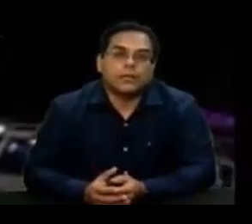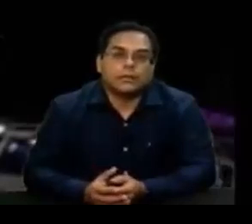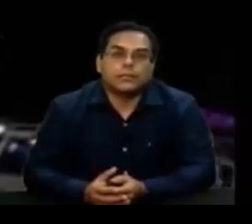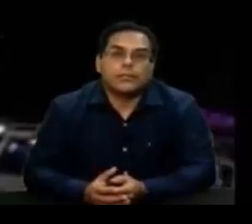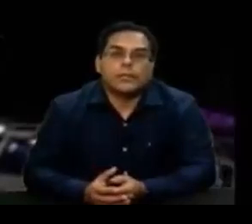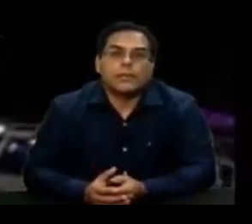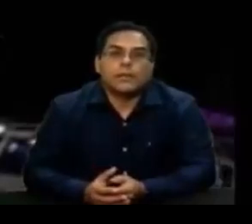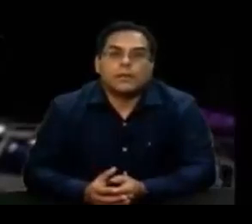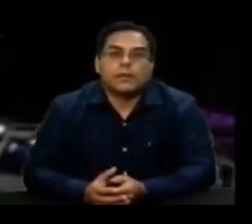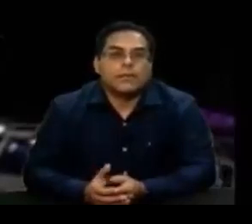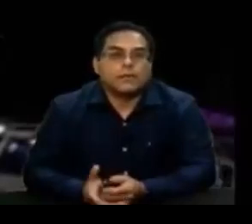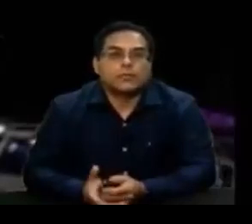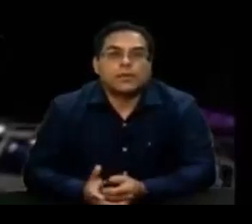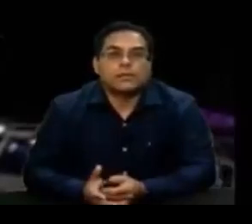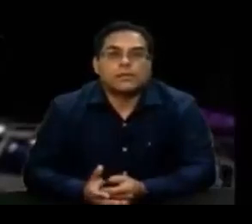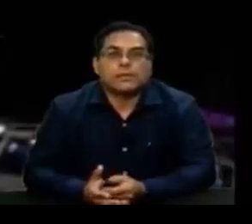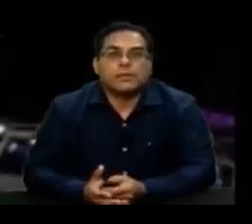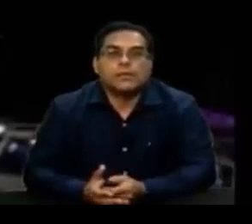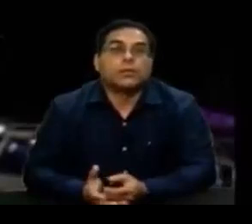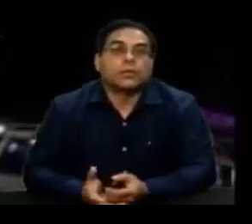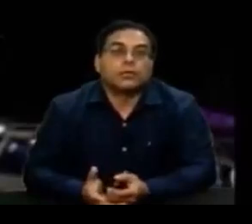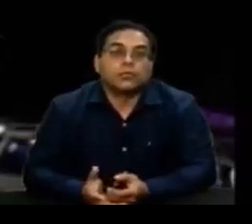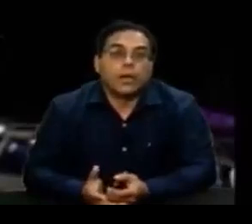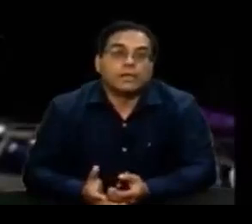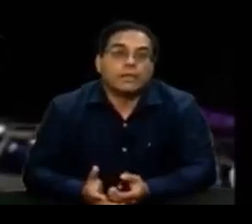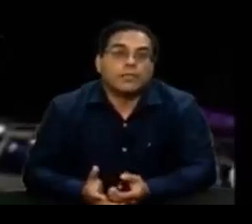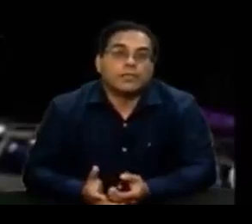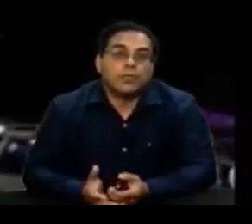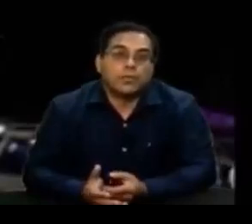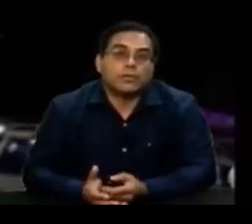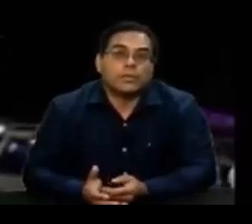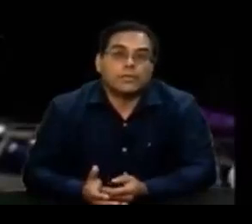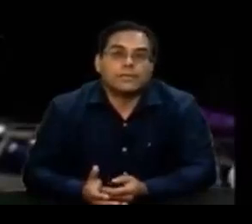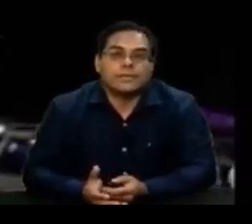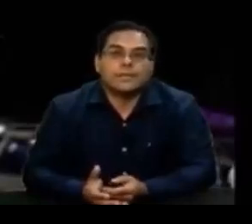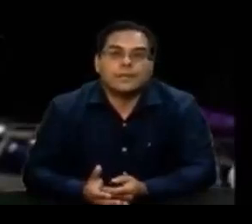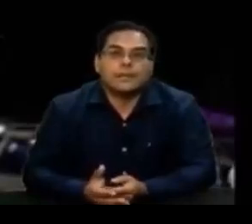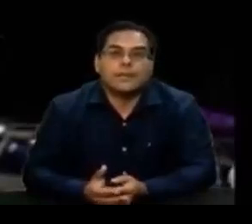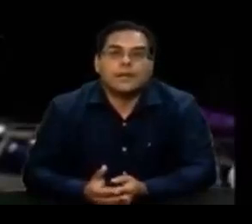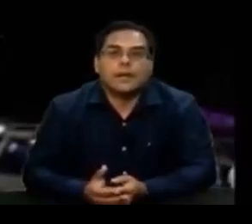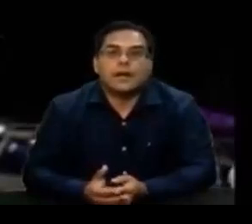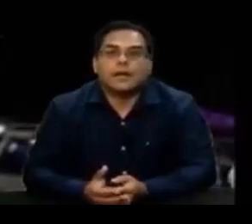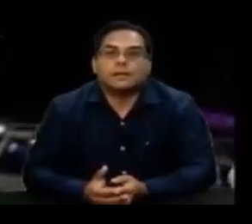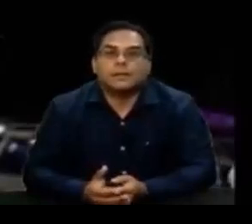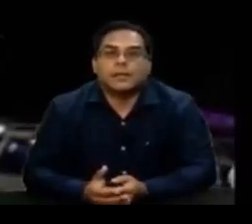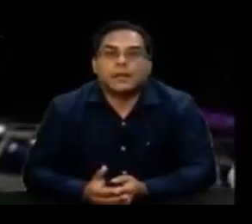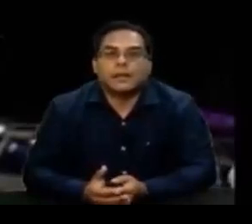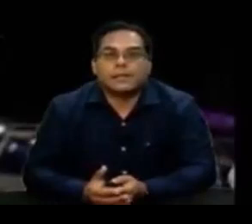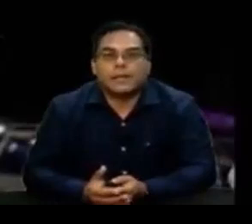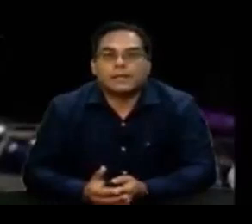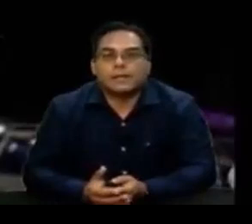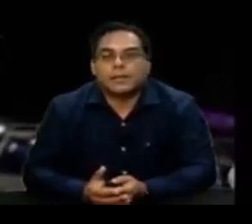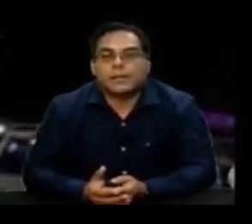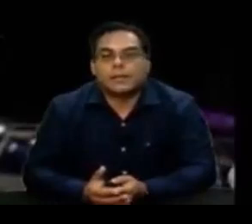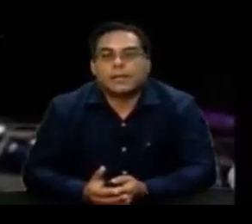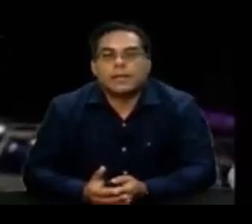tejido, ¿no? Fracturas no tan usuales de la apófisis coronoides que se extienden a casi